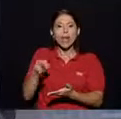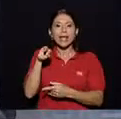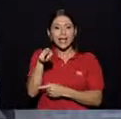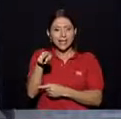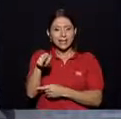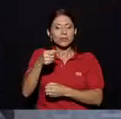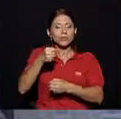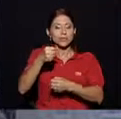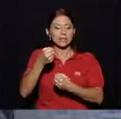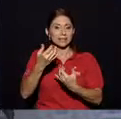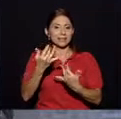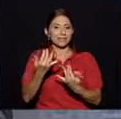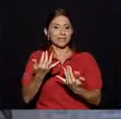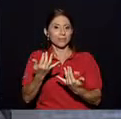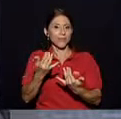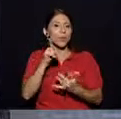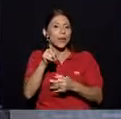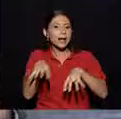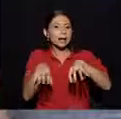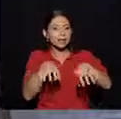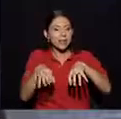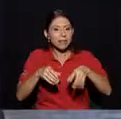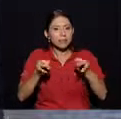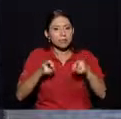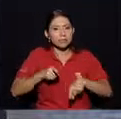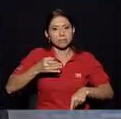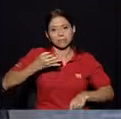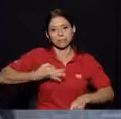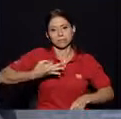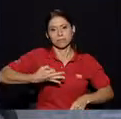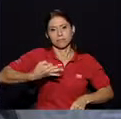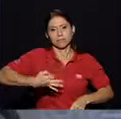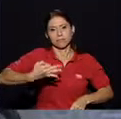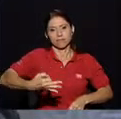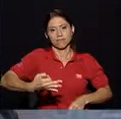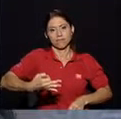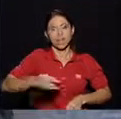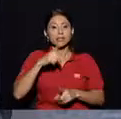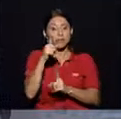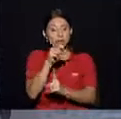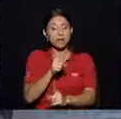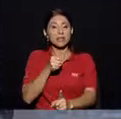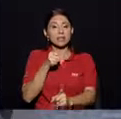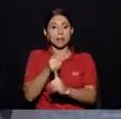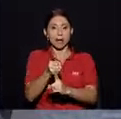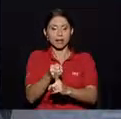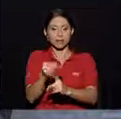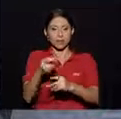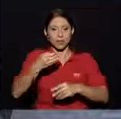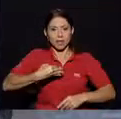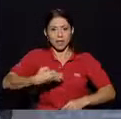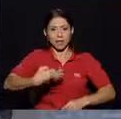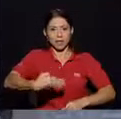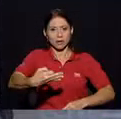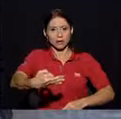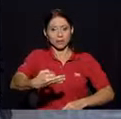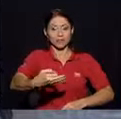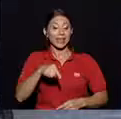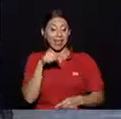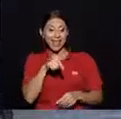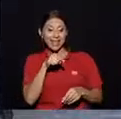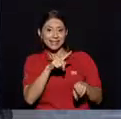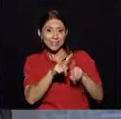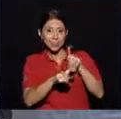tarea y es una actividad diaria, es un impacto diario, ¿no? Y bueno, tratamos en la